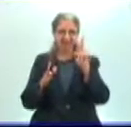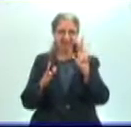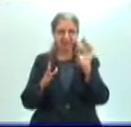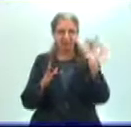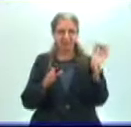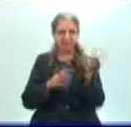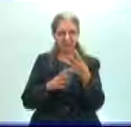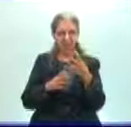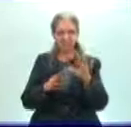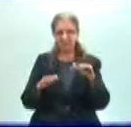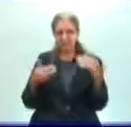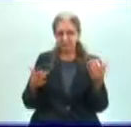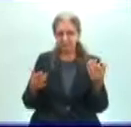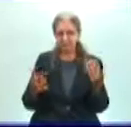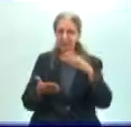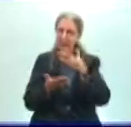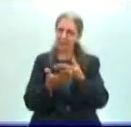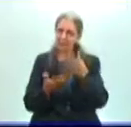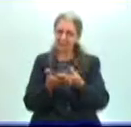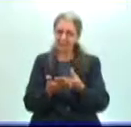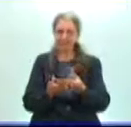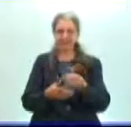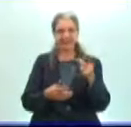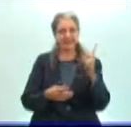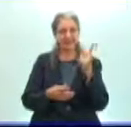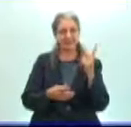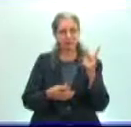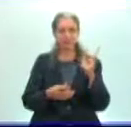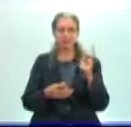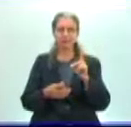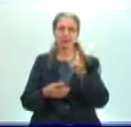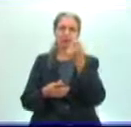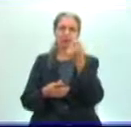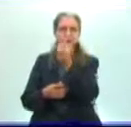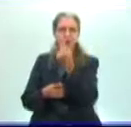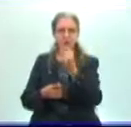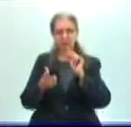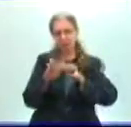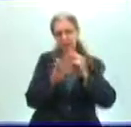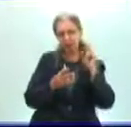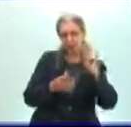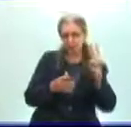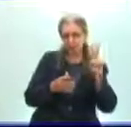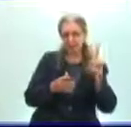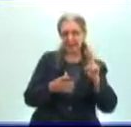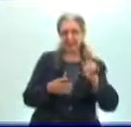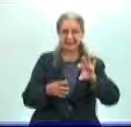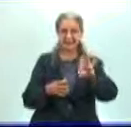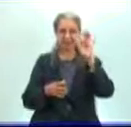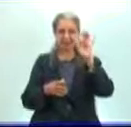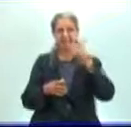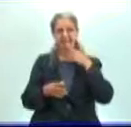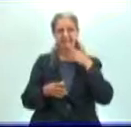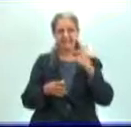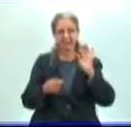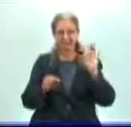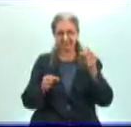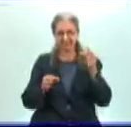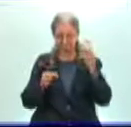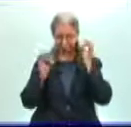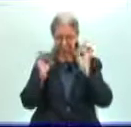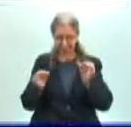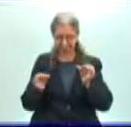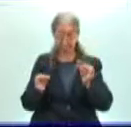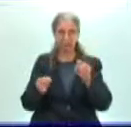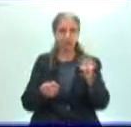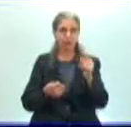las proposiciones y una segunda en la que vas a seleccionar la respuesta correcta. Solo anota